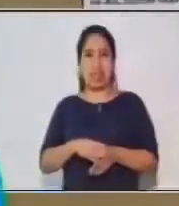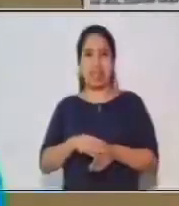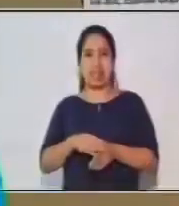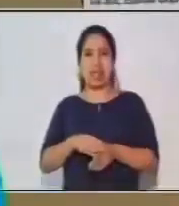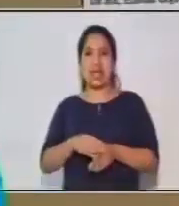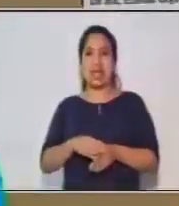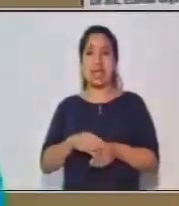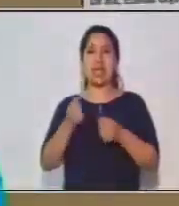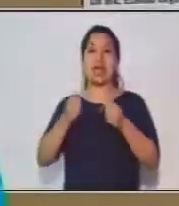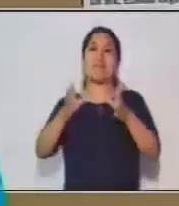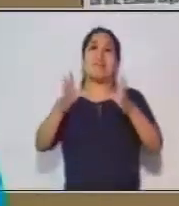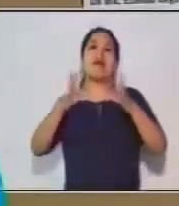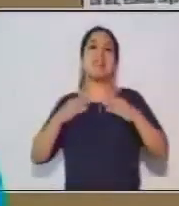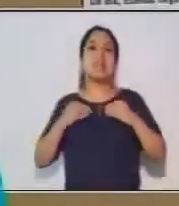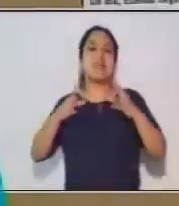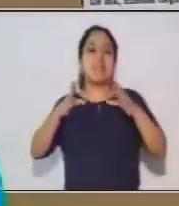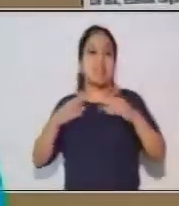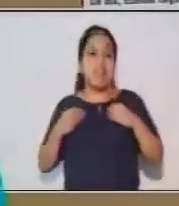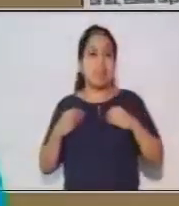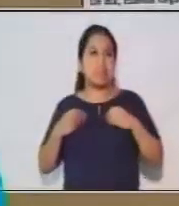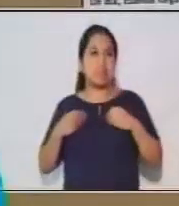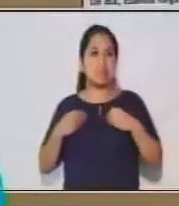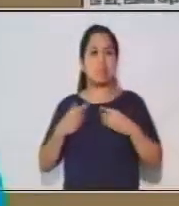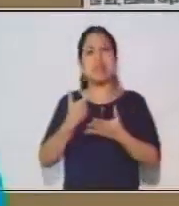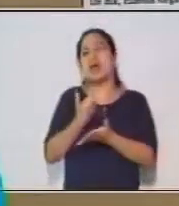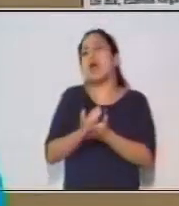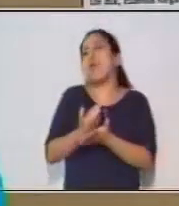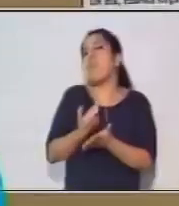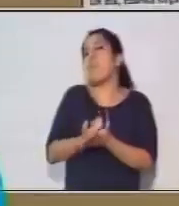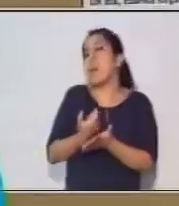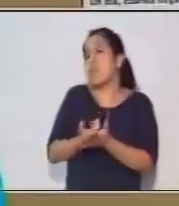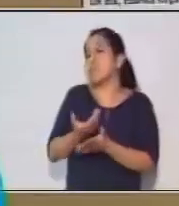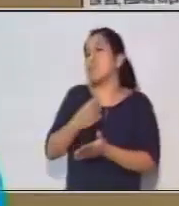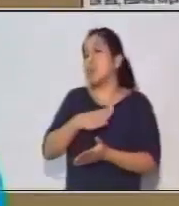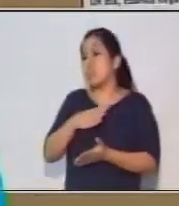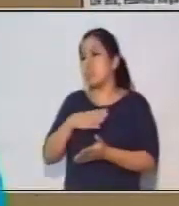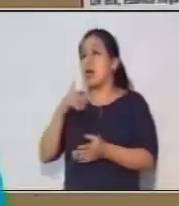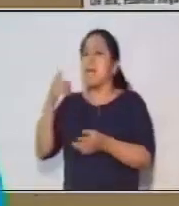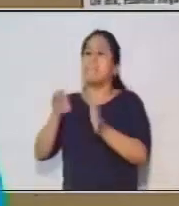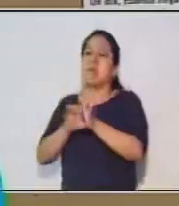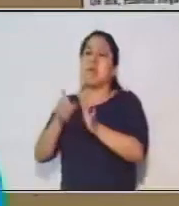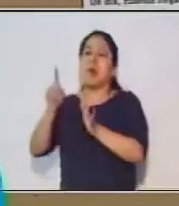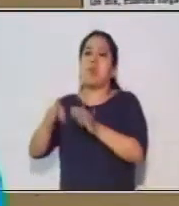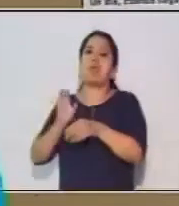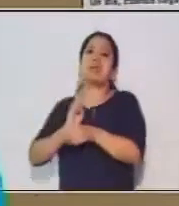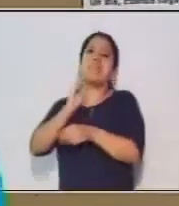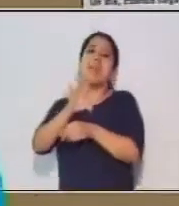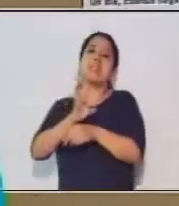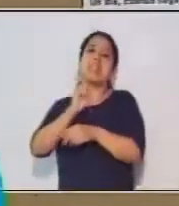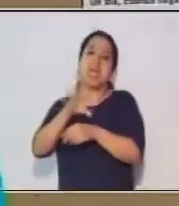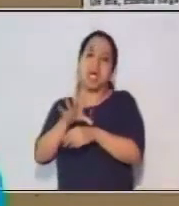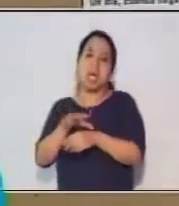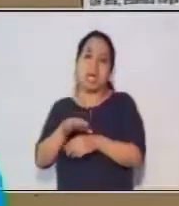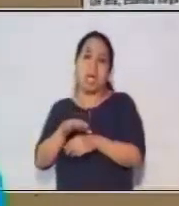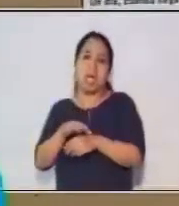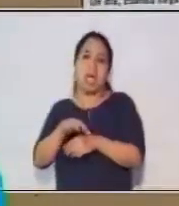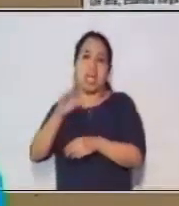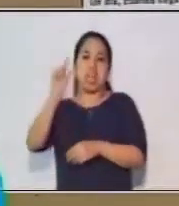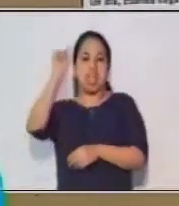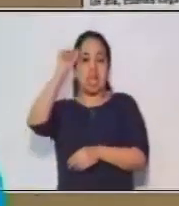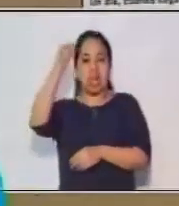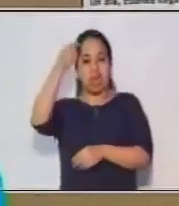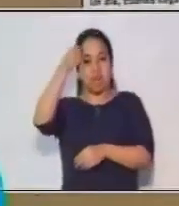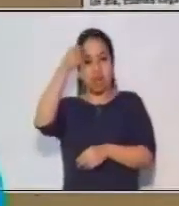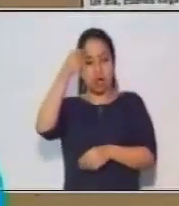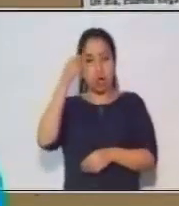de los mensajes que nos manda el gobierno a nosotros los guatemaltecos